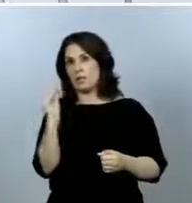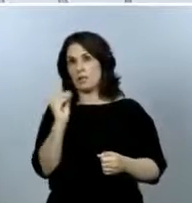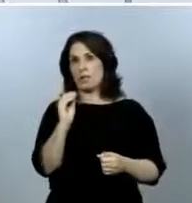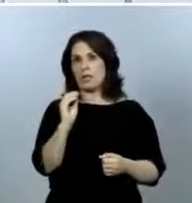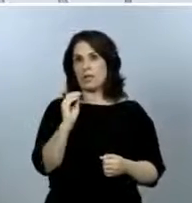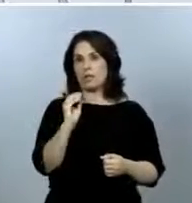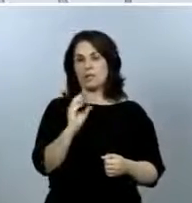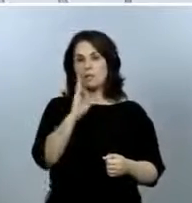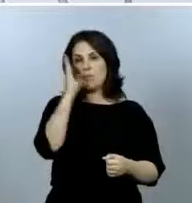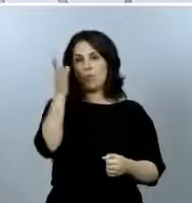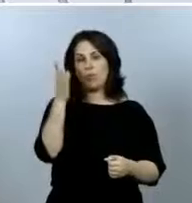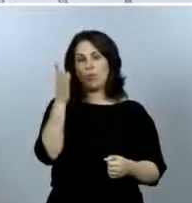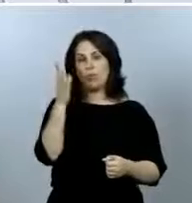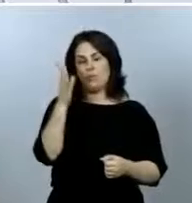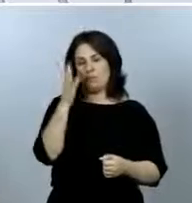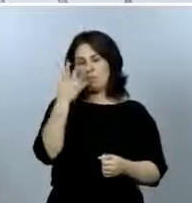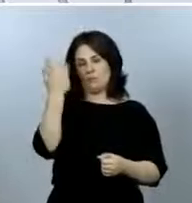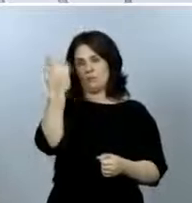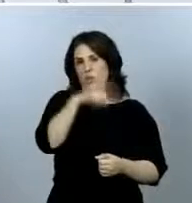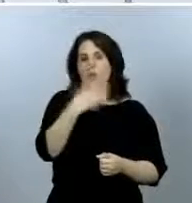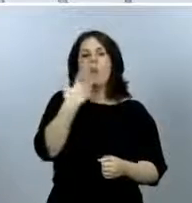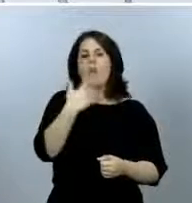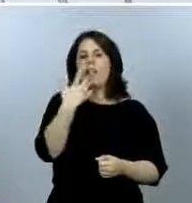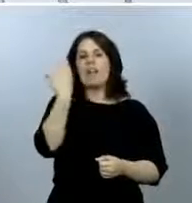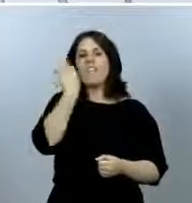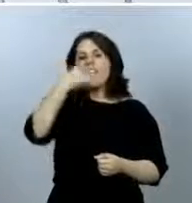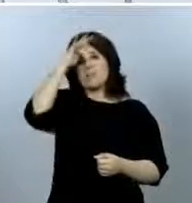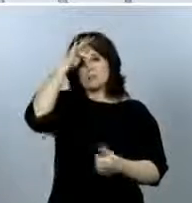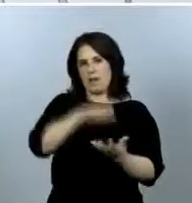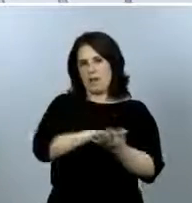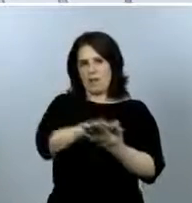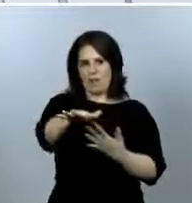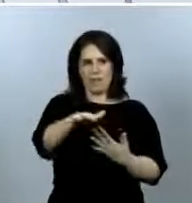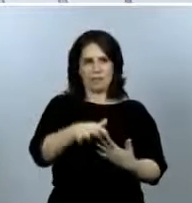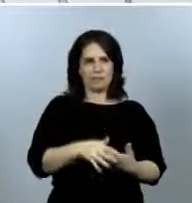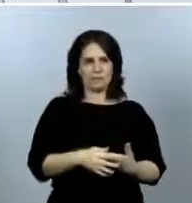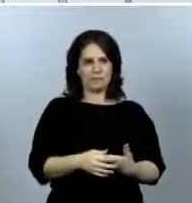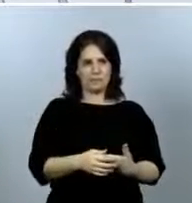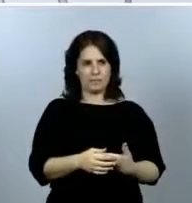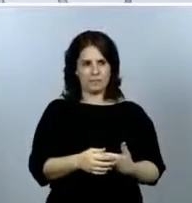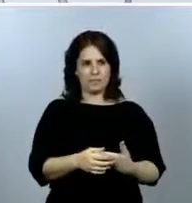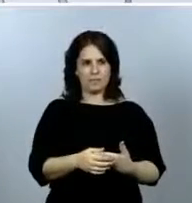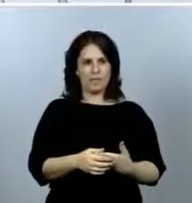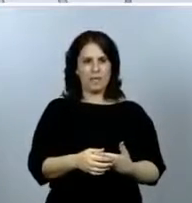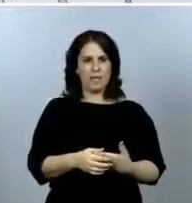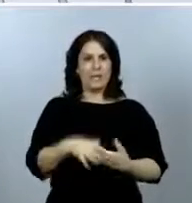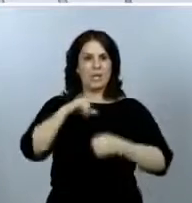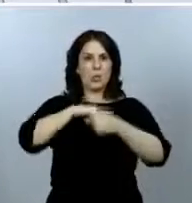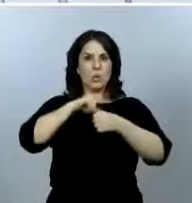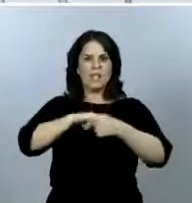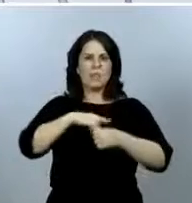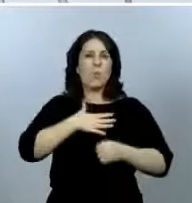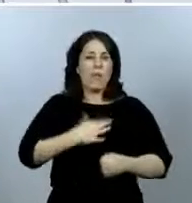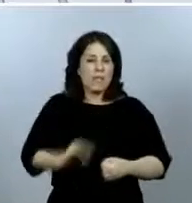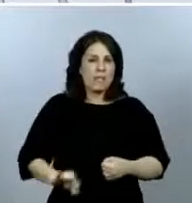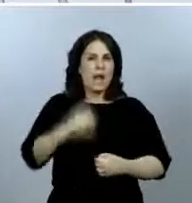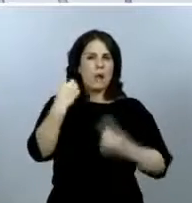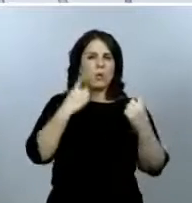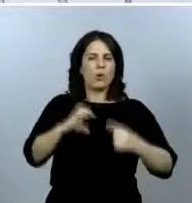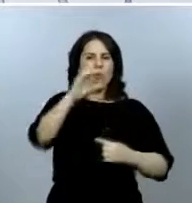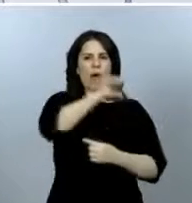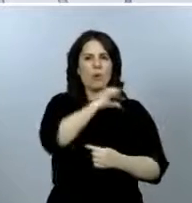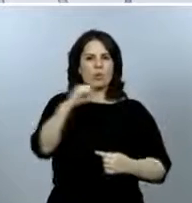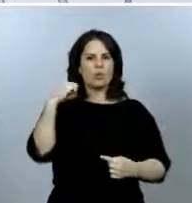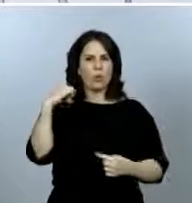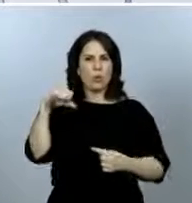semana que tú nos conocemos en parte y también pudo ser que el lunes había alguna comunidad autónoma que todavía que tuvo algún problema de